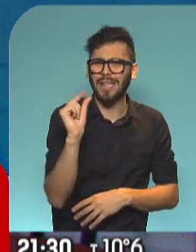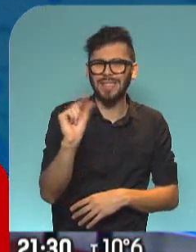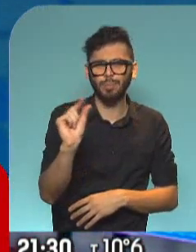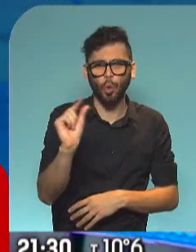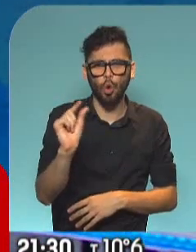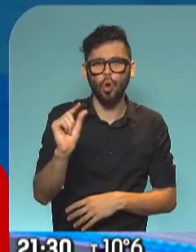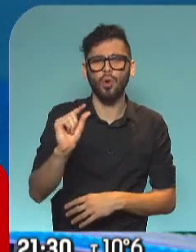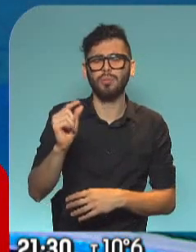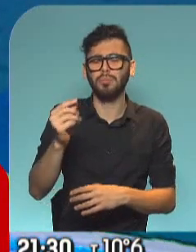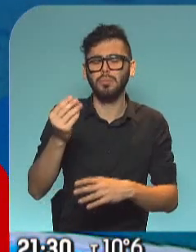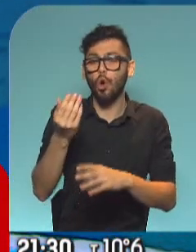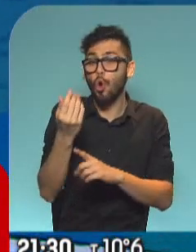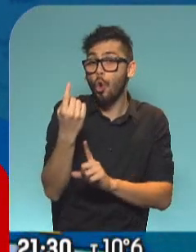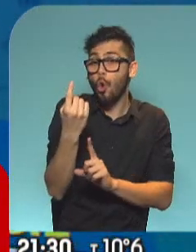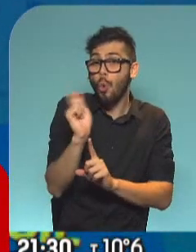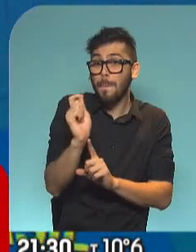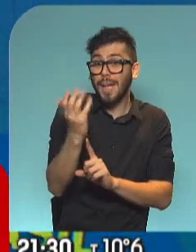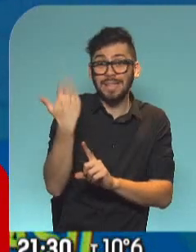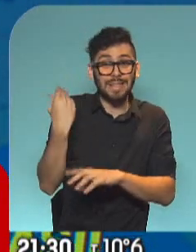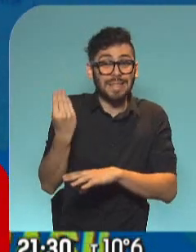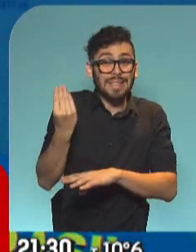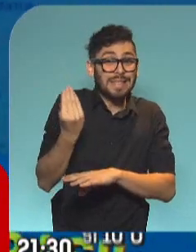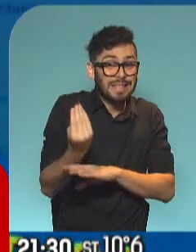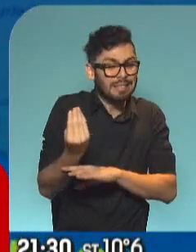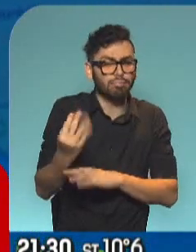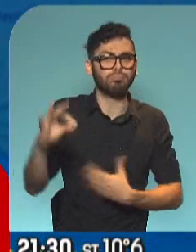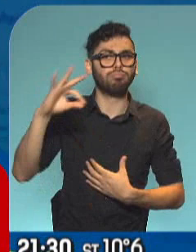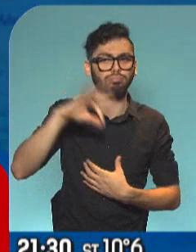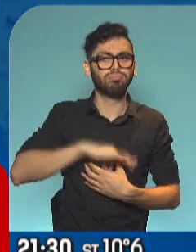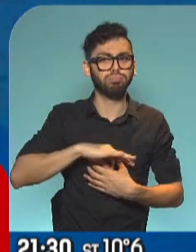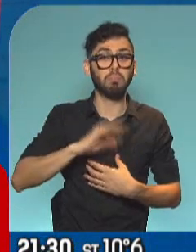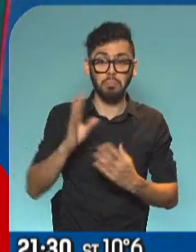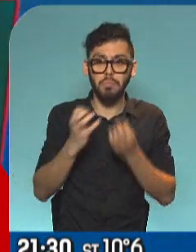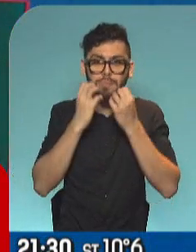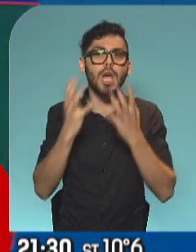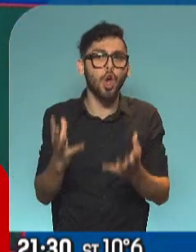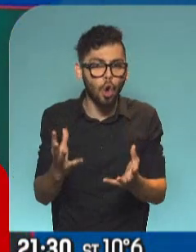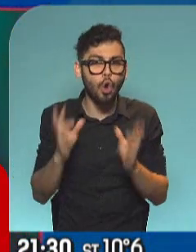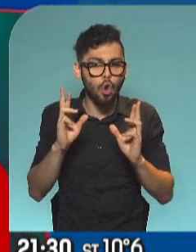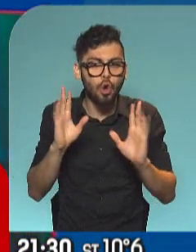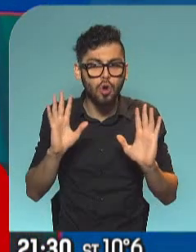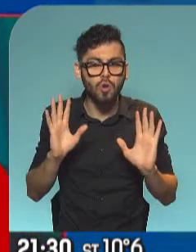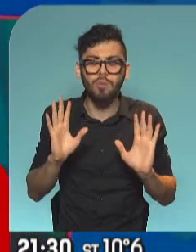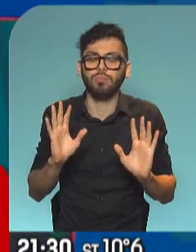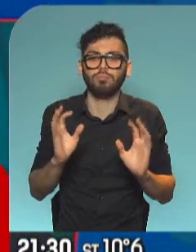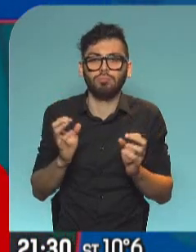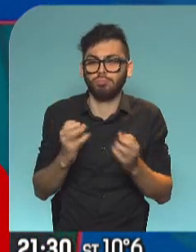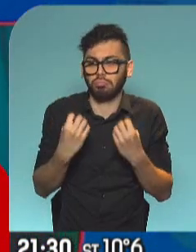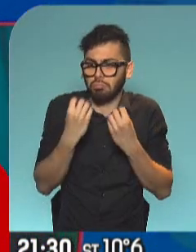antes de la elección contrajo coronavirus y también pudo salir de esa situación de manera